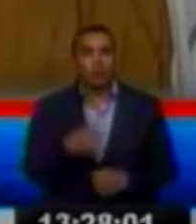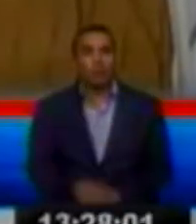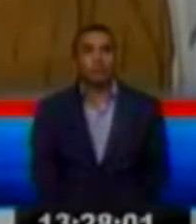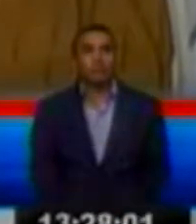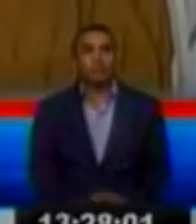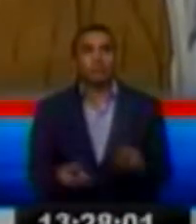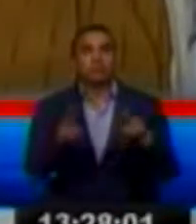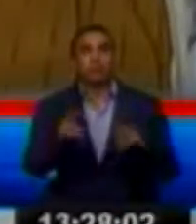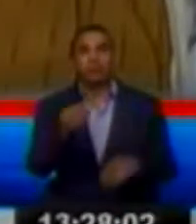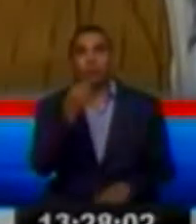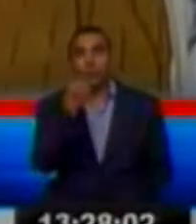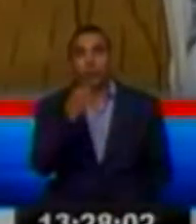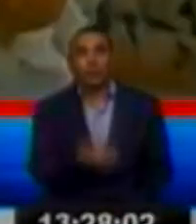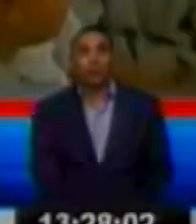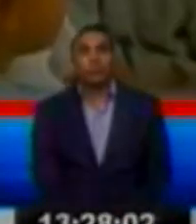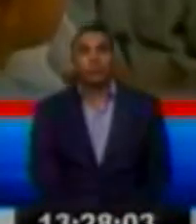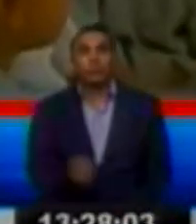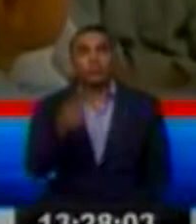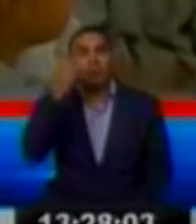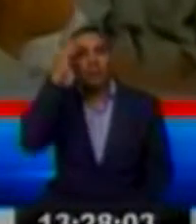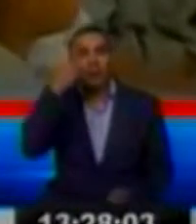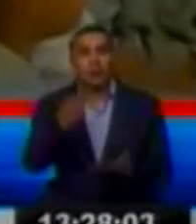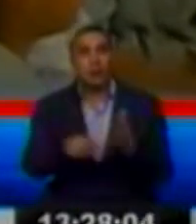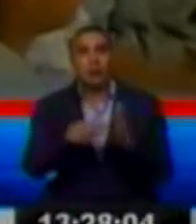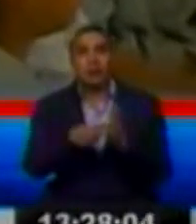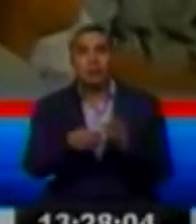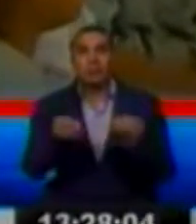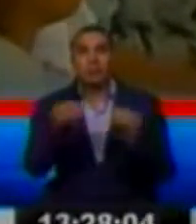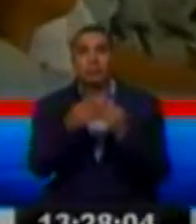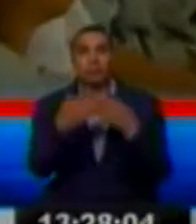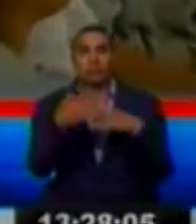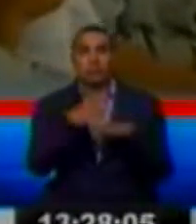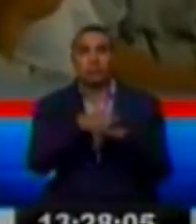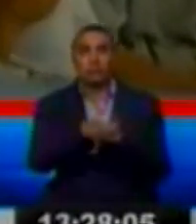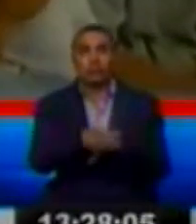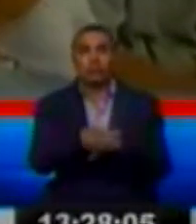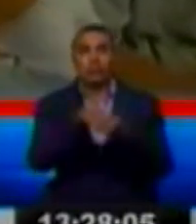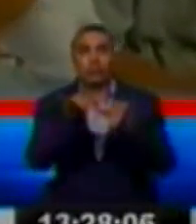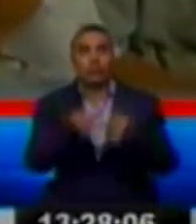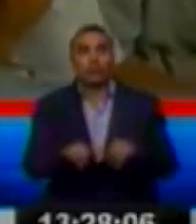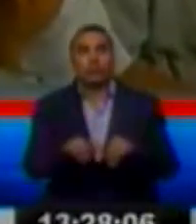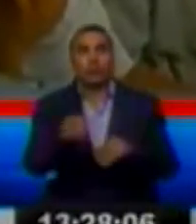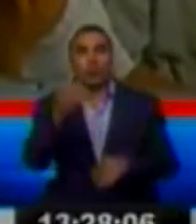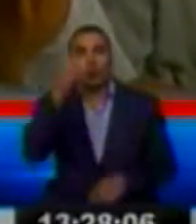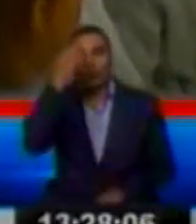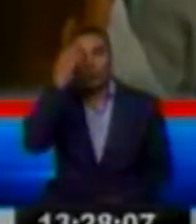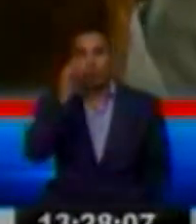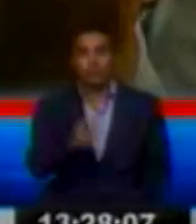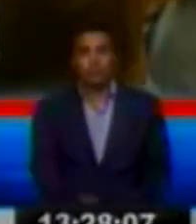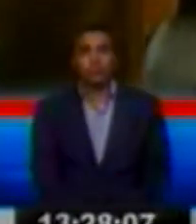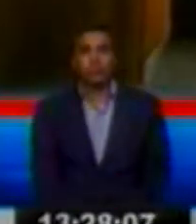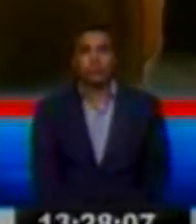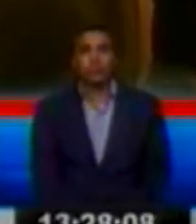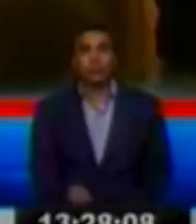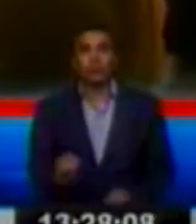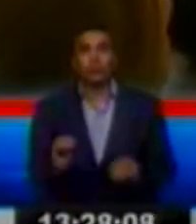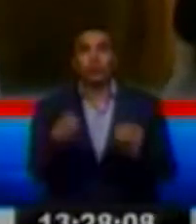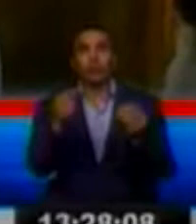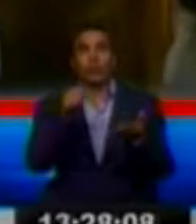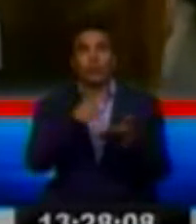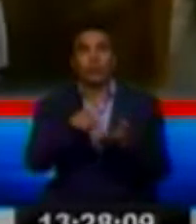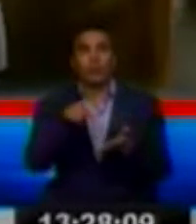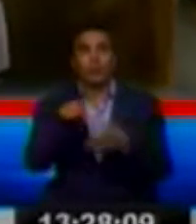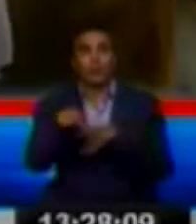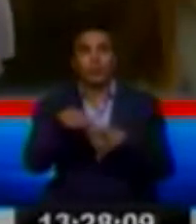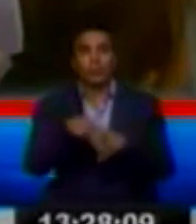también alimentación, que motiven la integración y permanencia educativa de los jóvenes de la